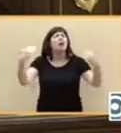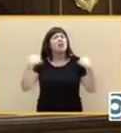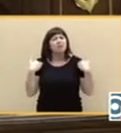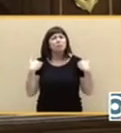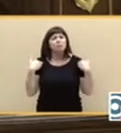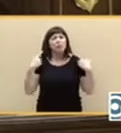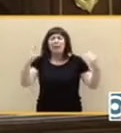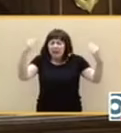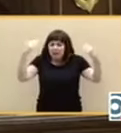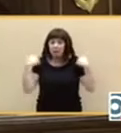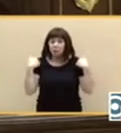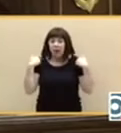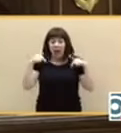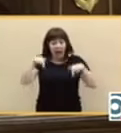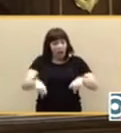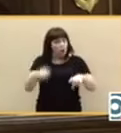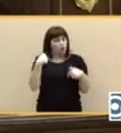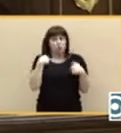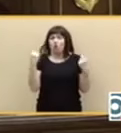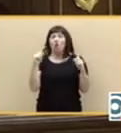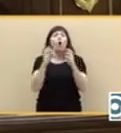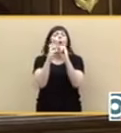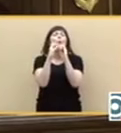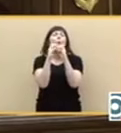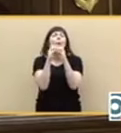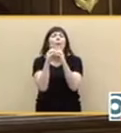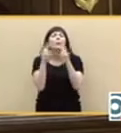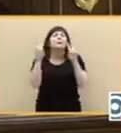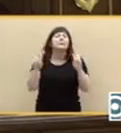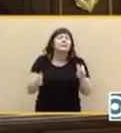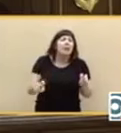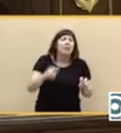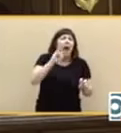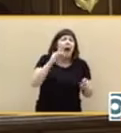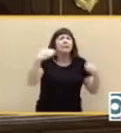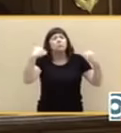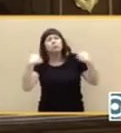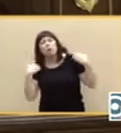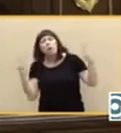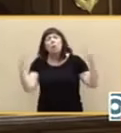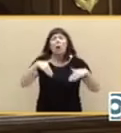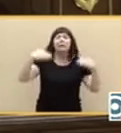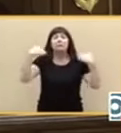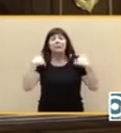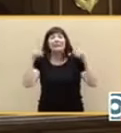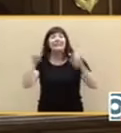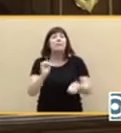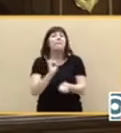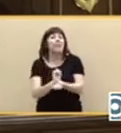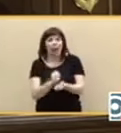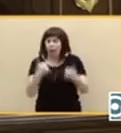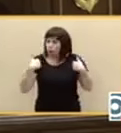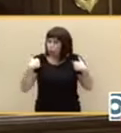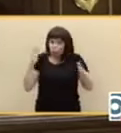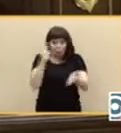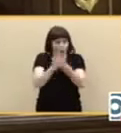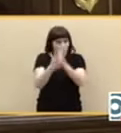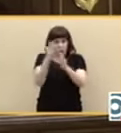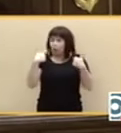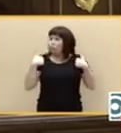este procedimiento una posible responsabilidad penal del Partido Popular como persona